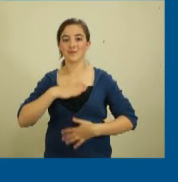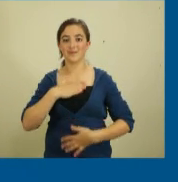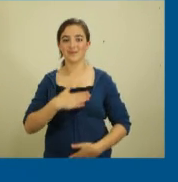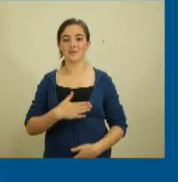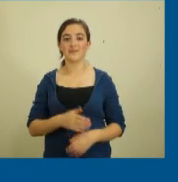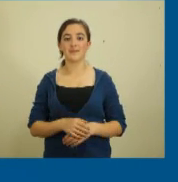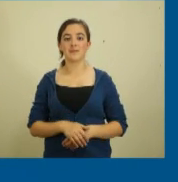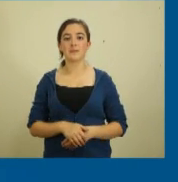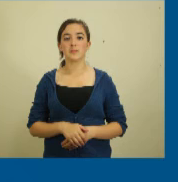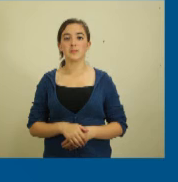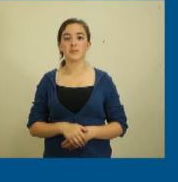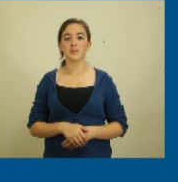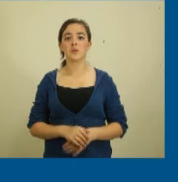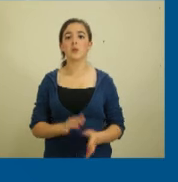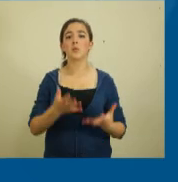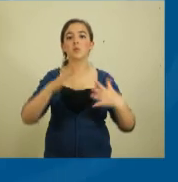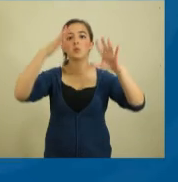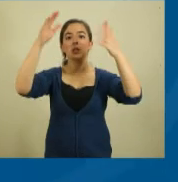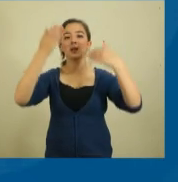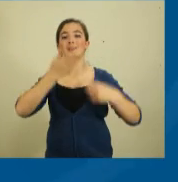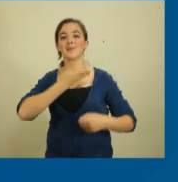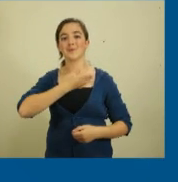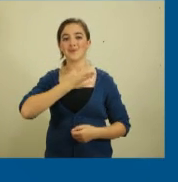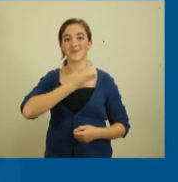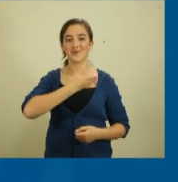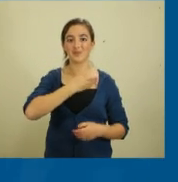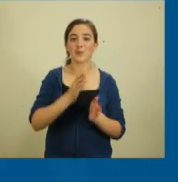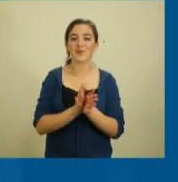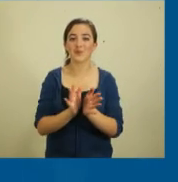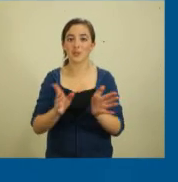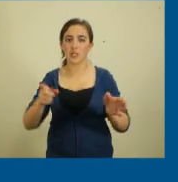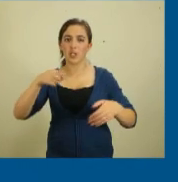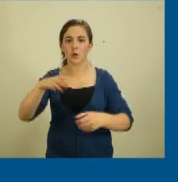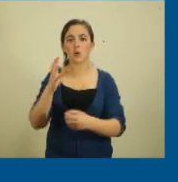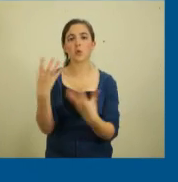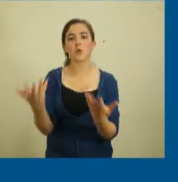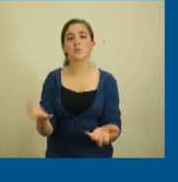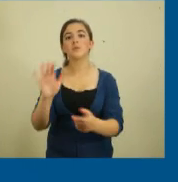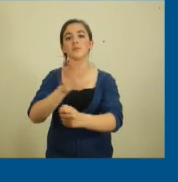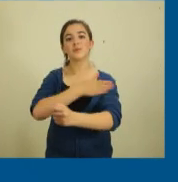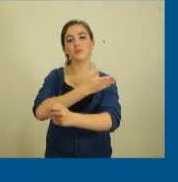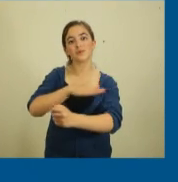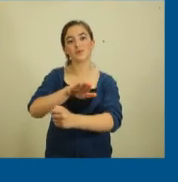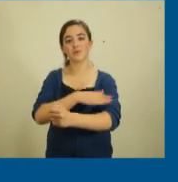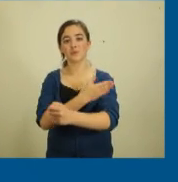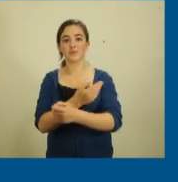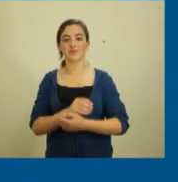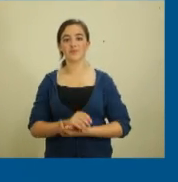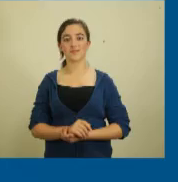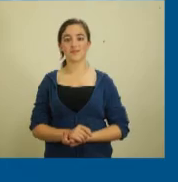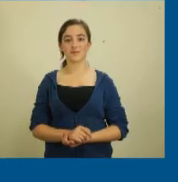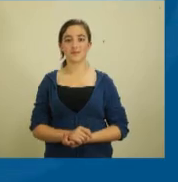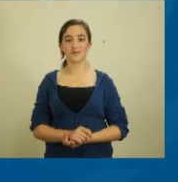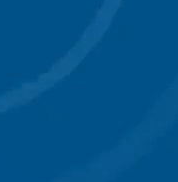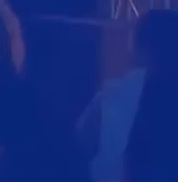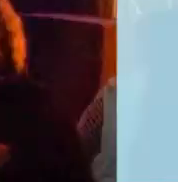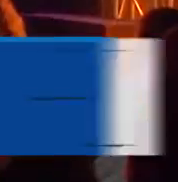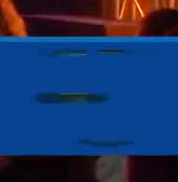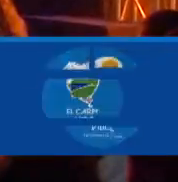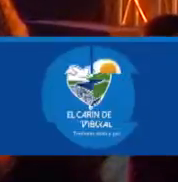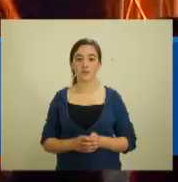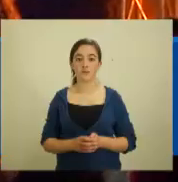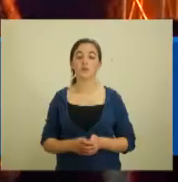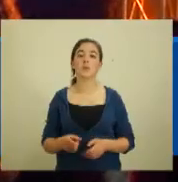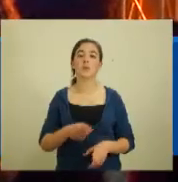paz. Celebramos el Día de las Madres Carmelitanas con un bonito concierto enmarcado en el evento de Plaza Cultural.